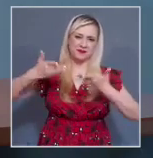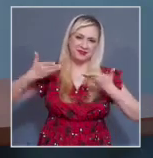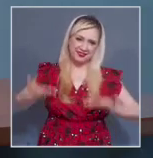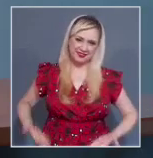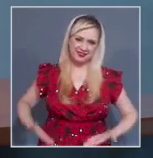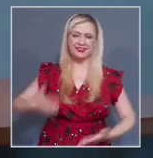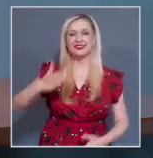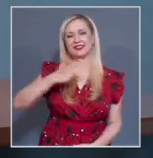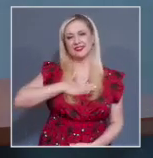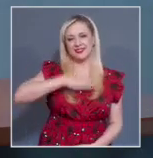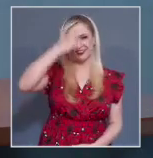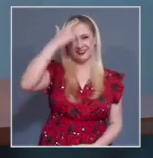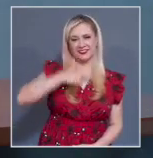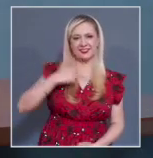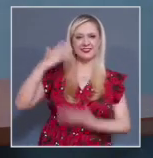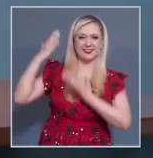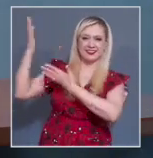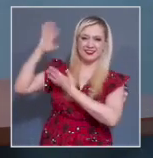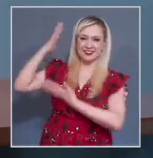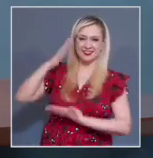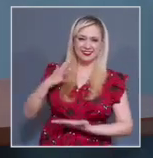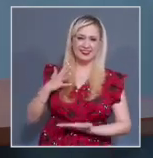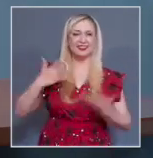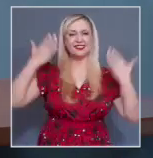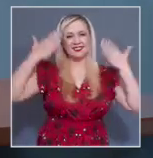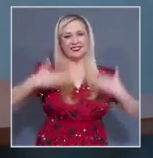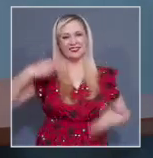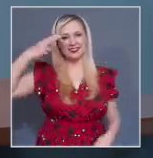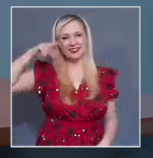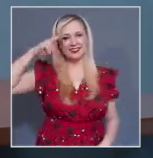Lorena Sánchez Cabrera y le deseamos que tenga una excelente noche.